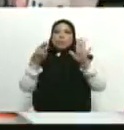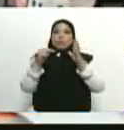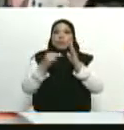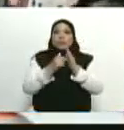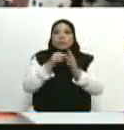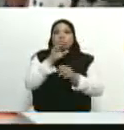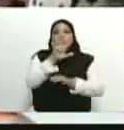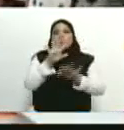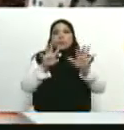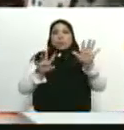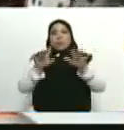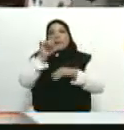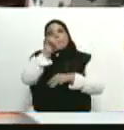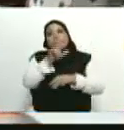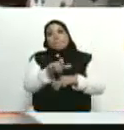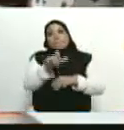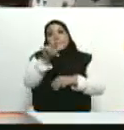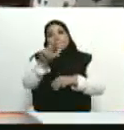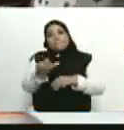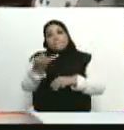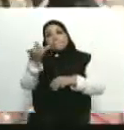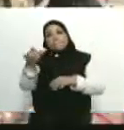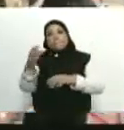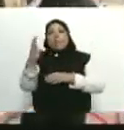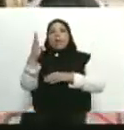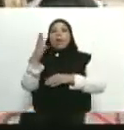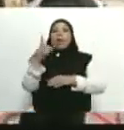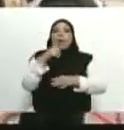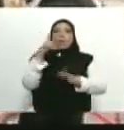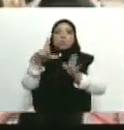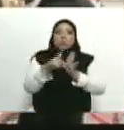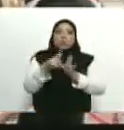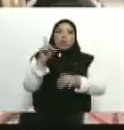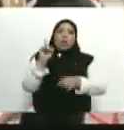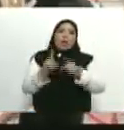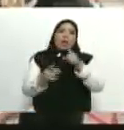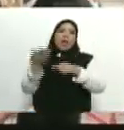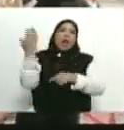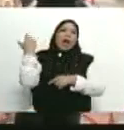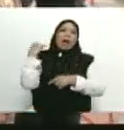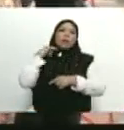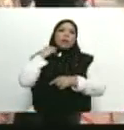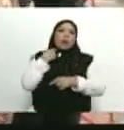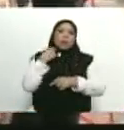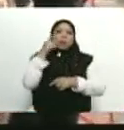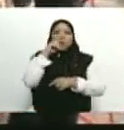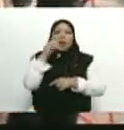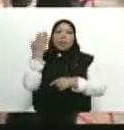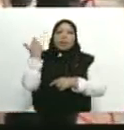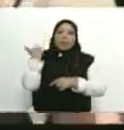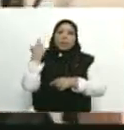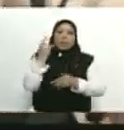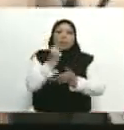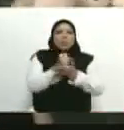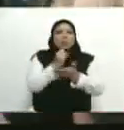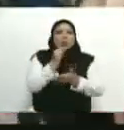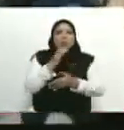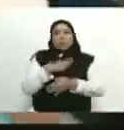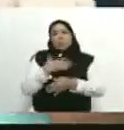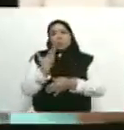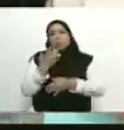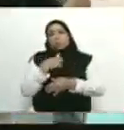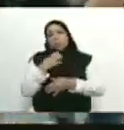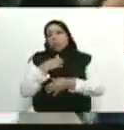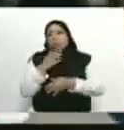57.059 personas que son bachilleres de años anteriores que por alguna razón no habían optado a su inscripción en el